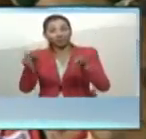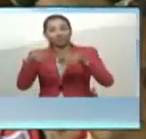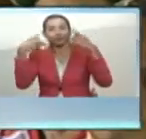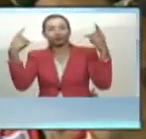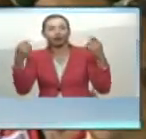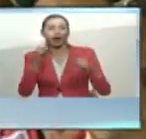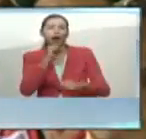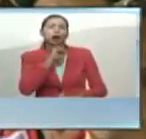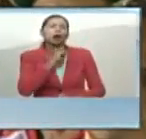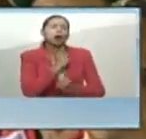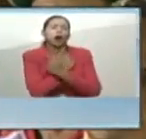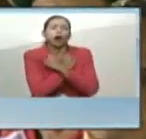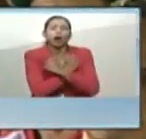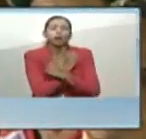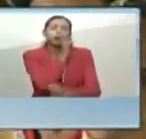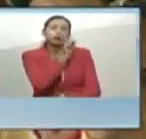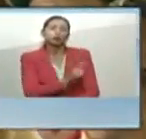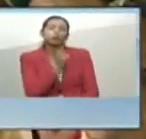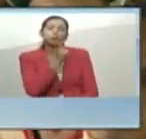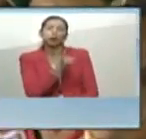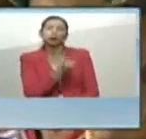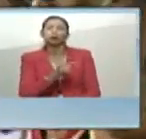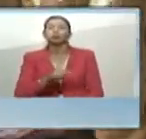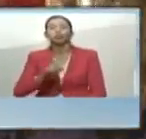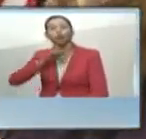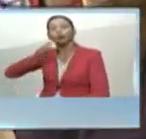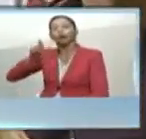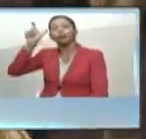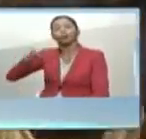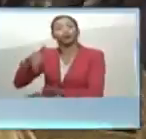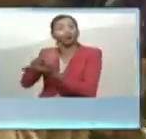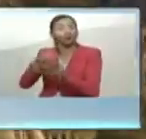opresor y odiar al oprimido. Muchas gracias.